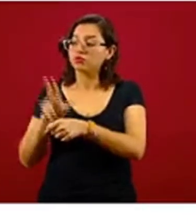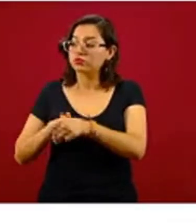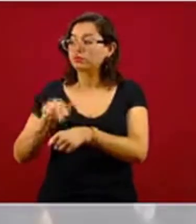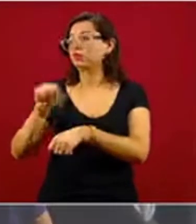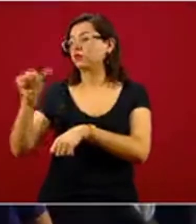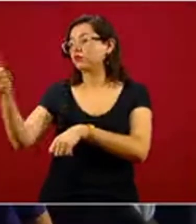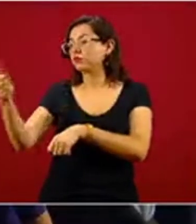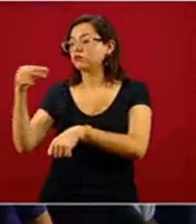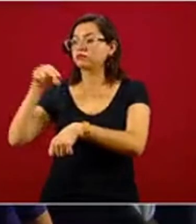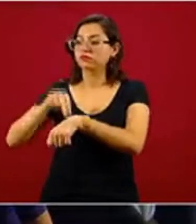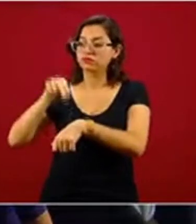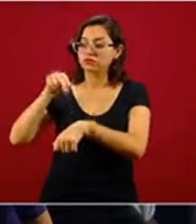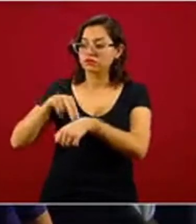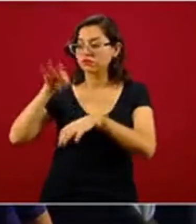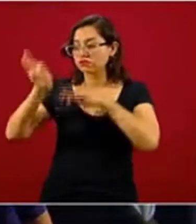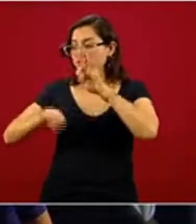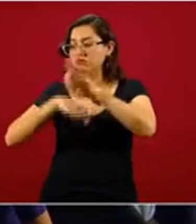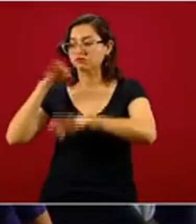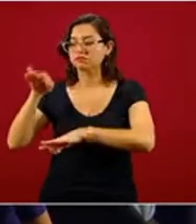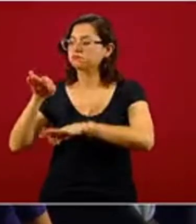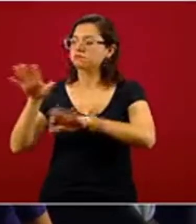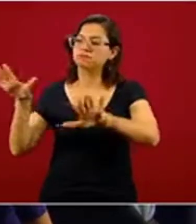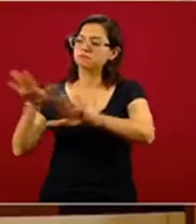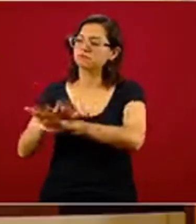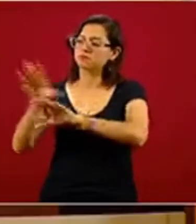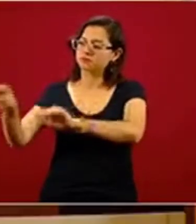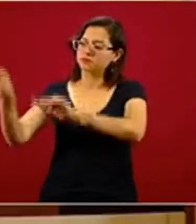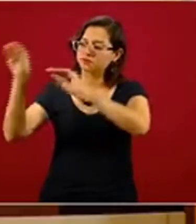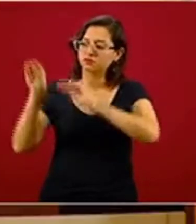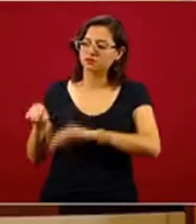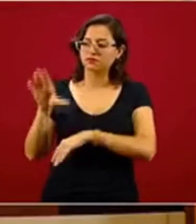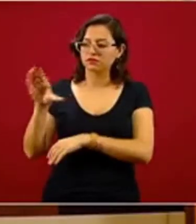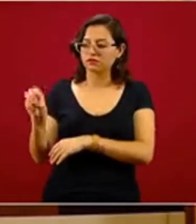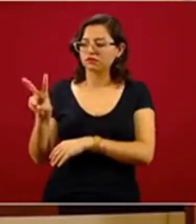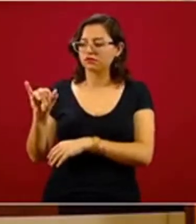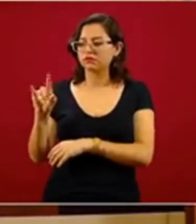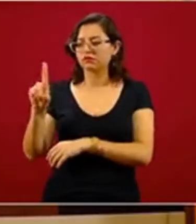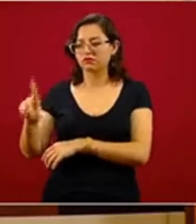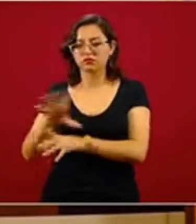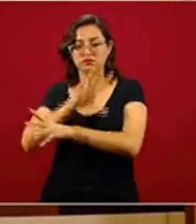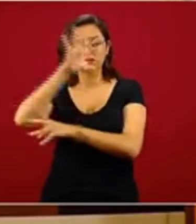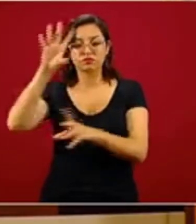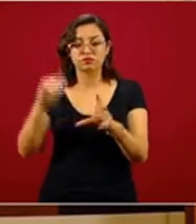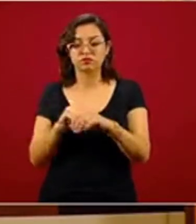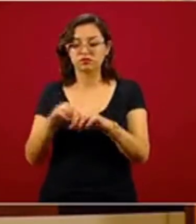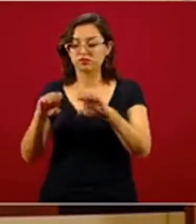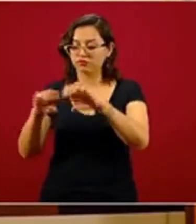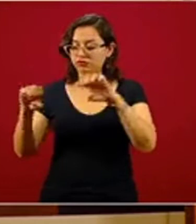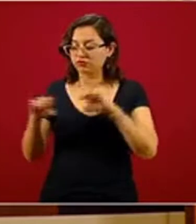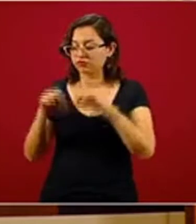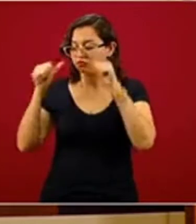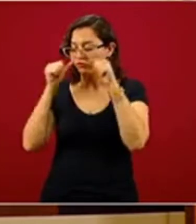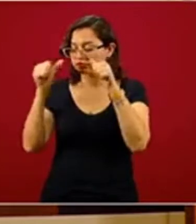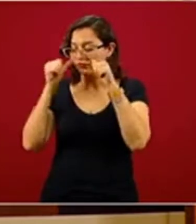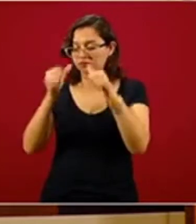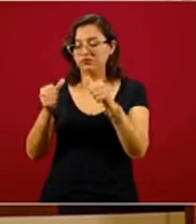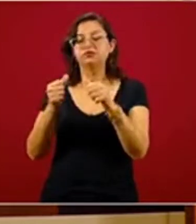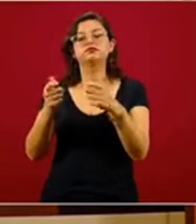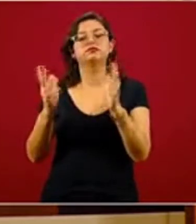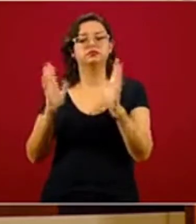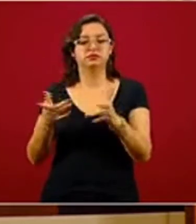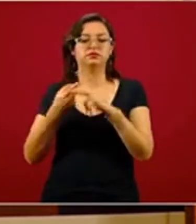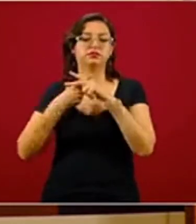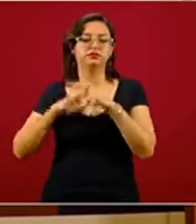da todo el equipamiento que requieren, más el equipo médico correspondiente, y entonces se convierten en camas para